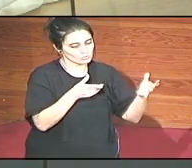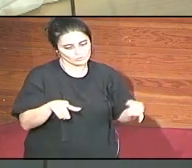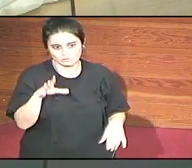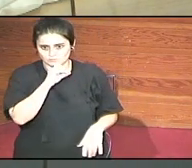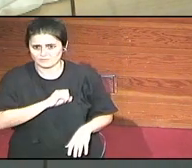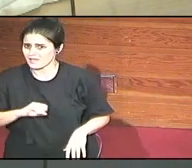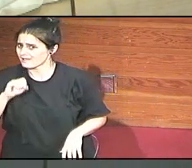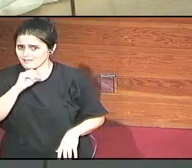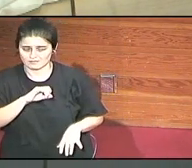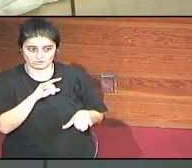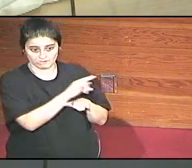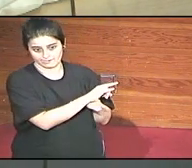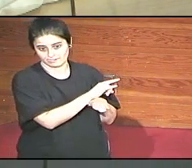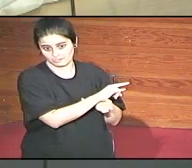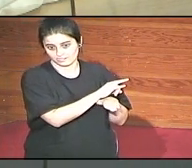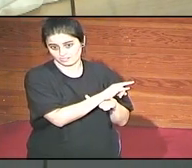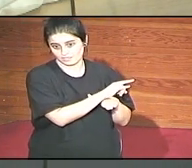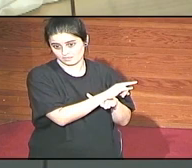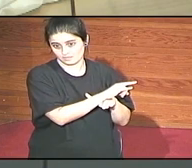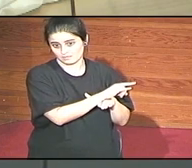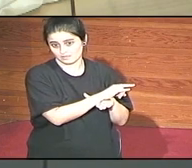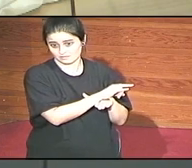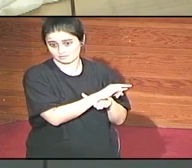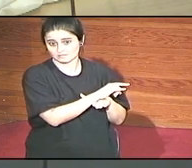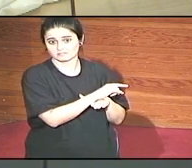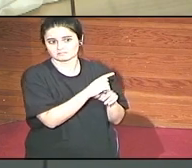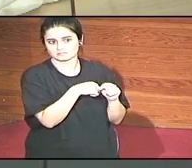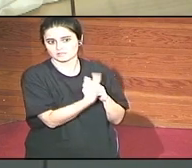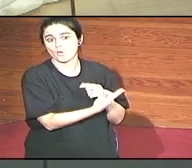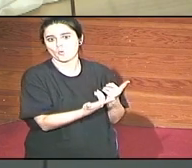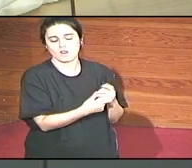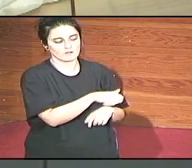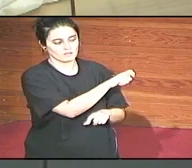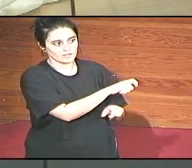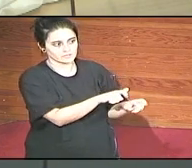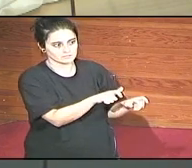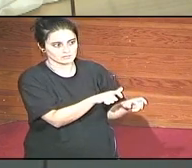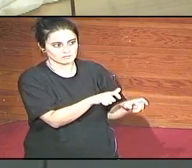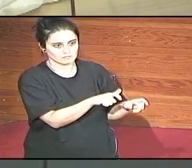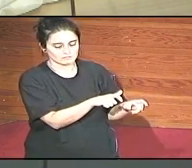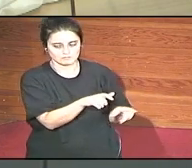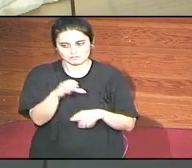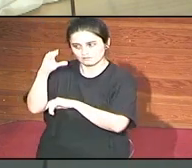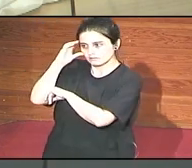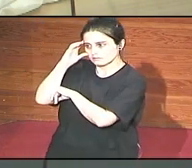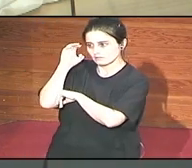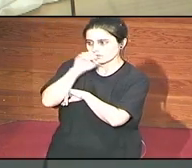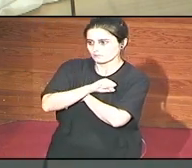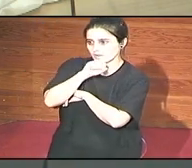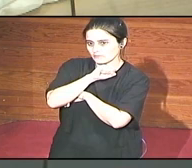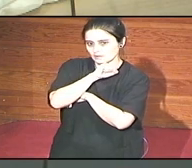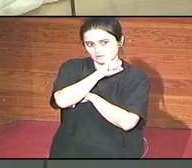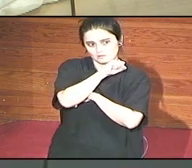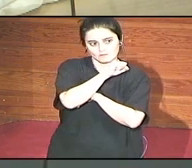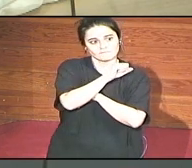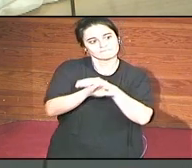cierta y que a su vez motiva el que gente de allí siga pensando que esto es